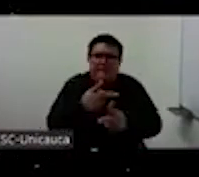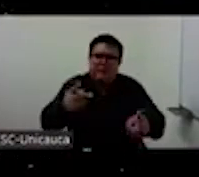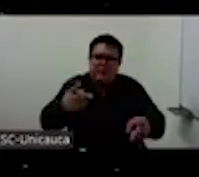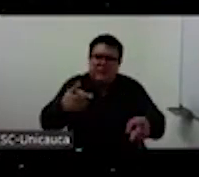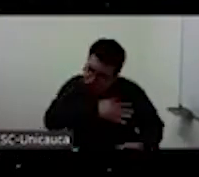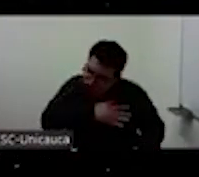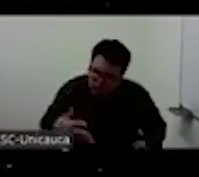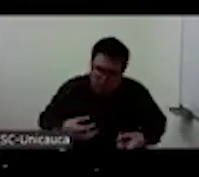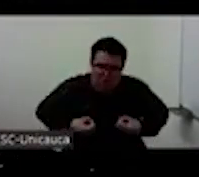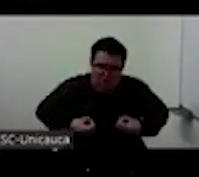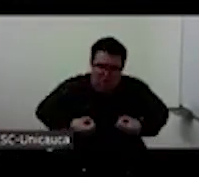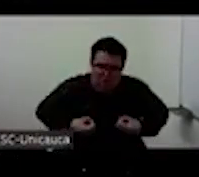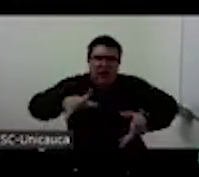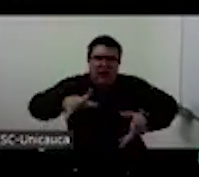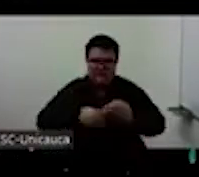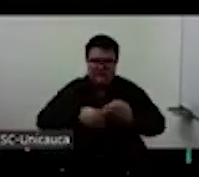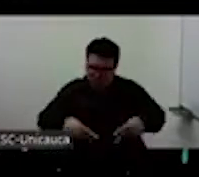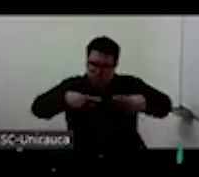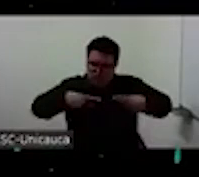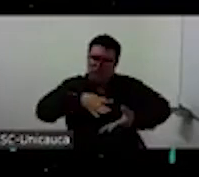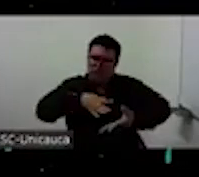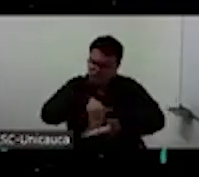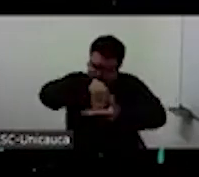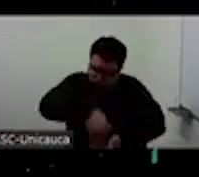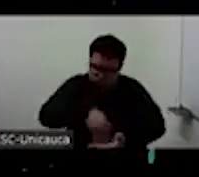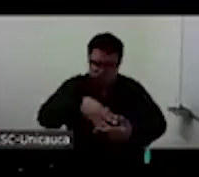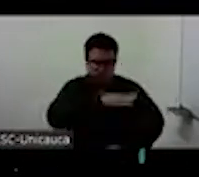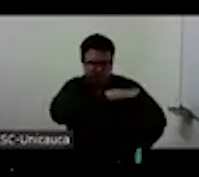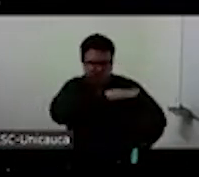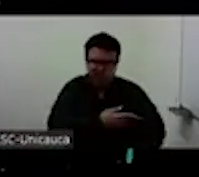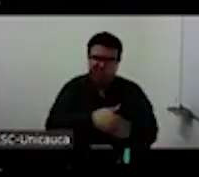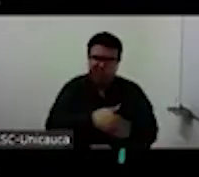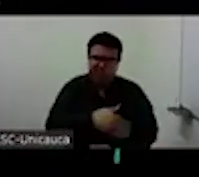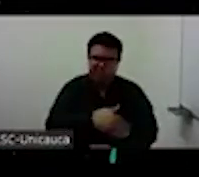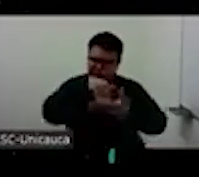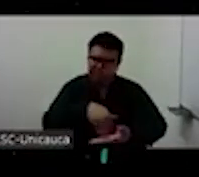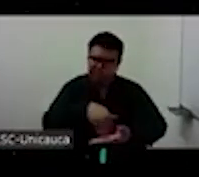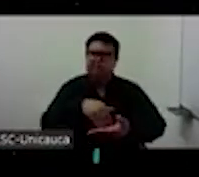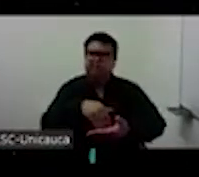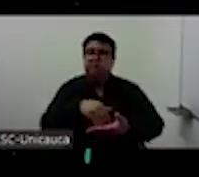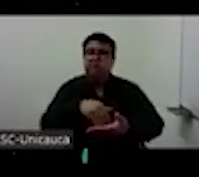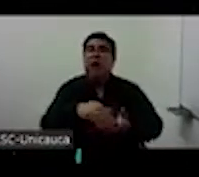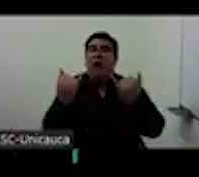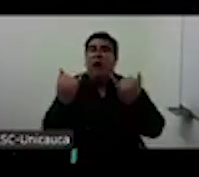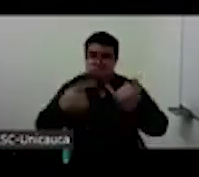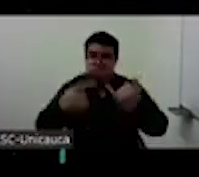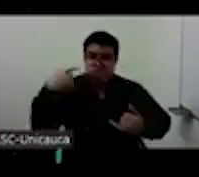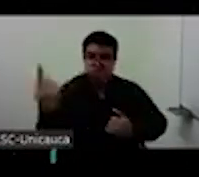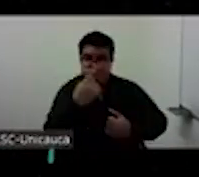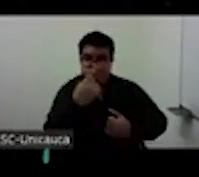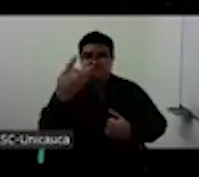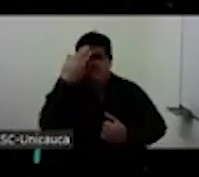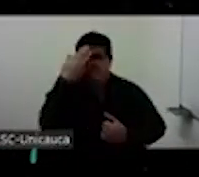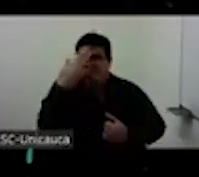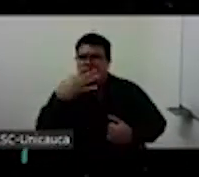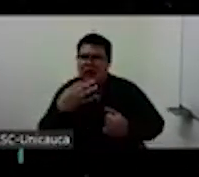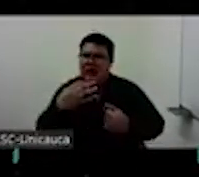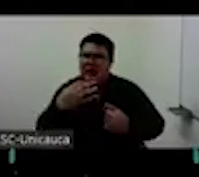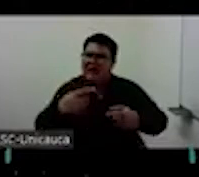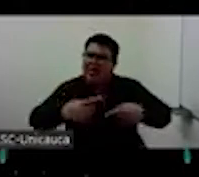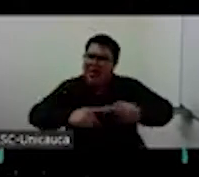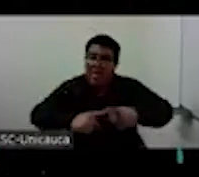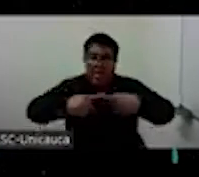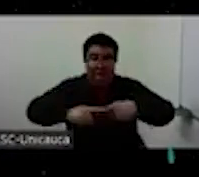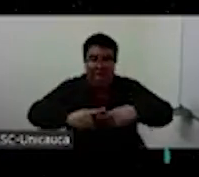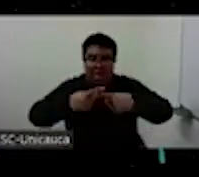medio de subsistencia, resistencia y empoderamiento. Hoy en día, digamos que se puede decir que el tejido es revolucionario